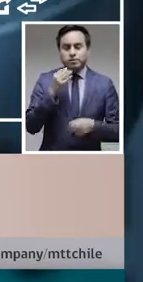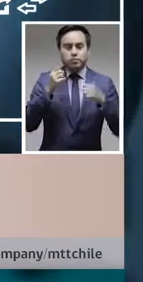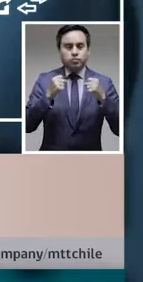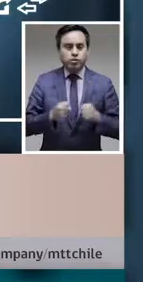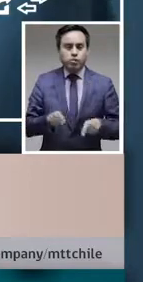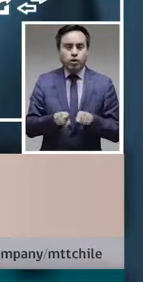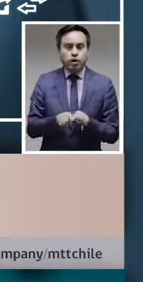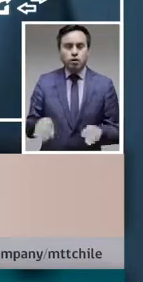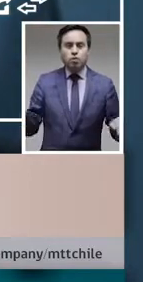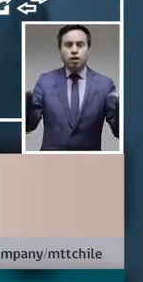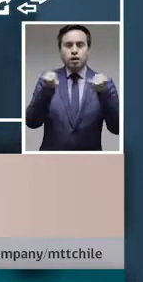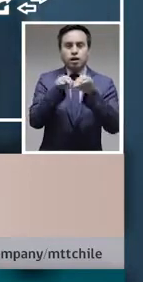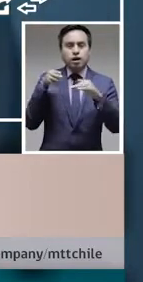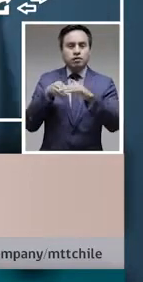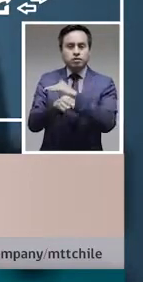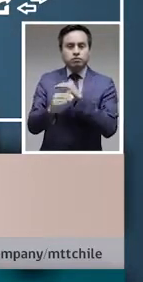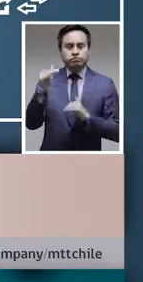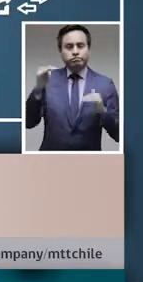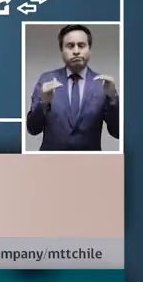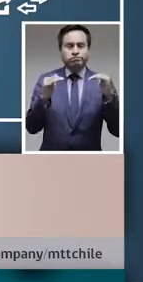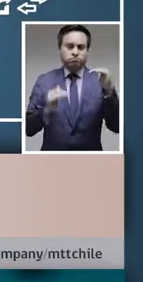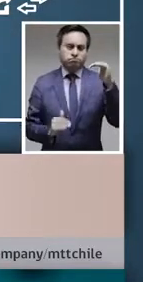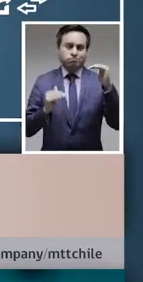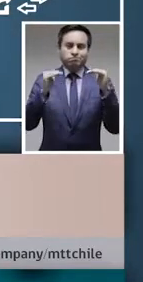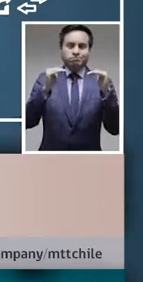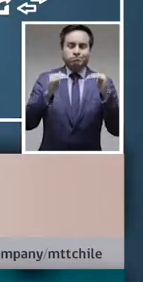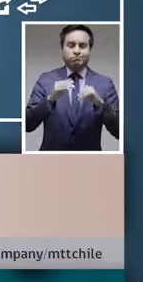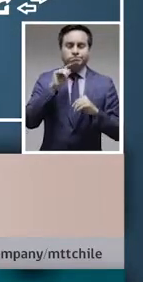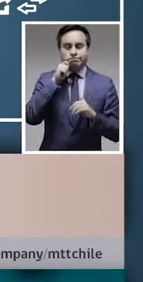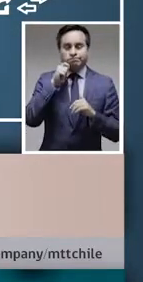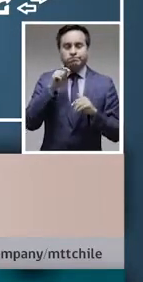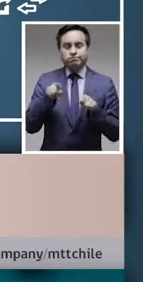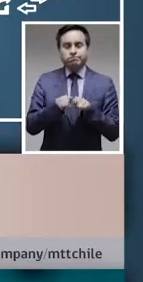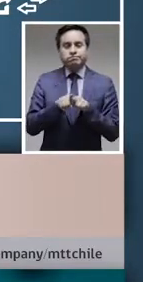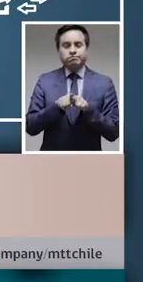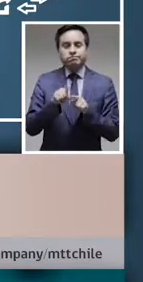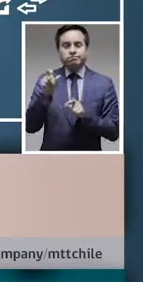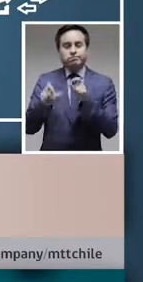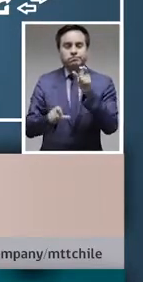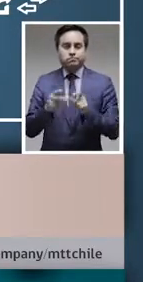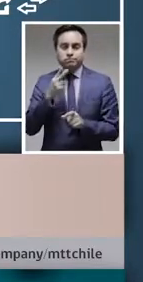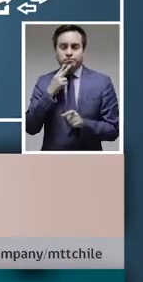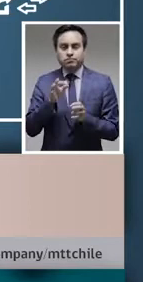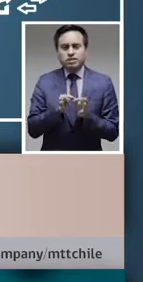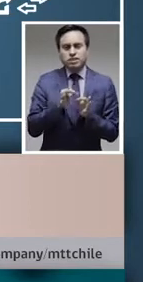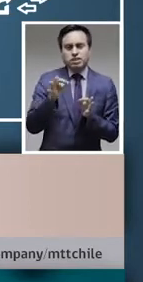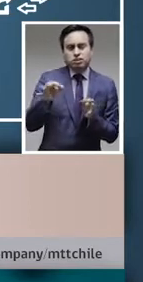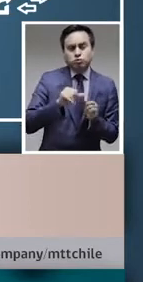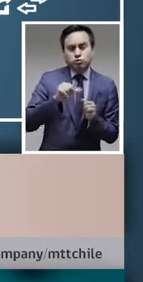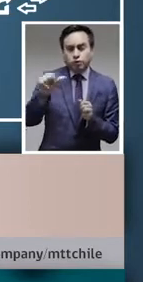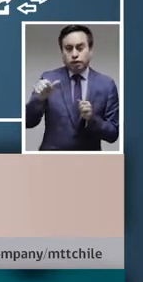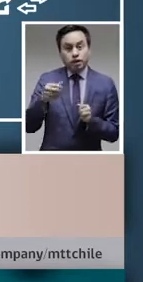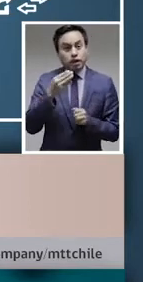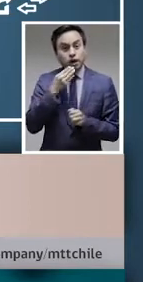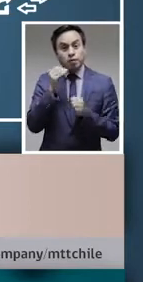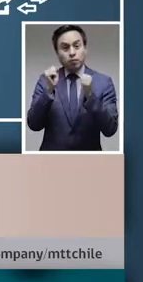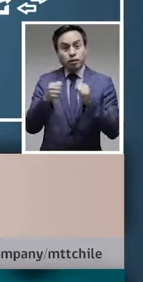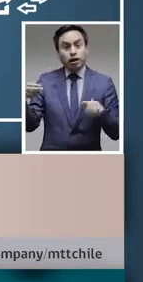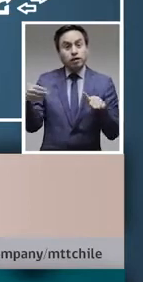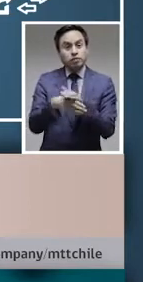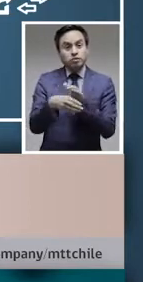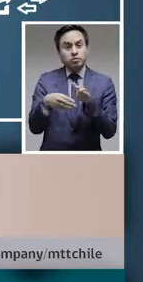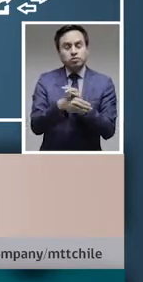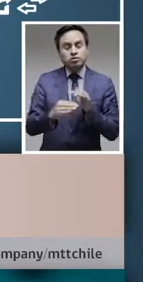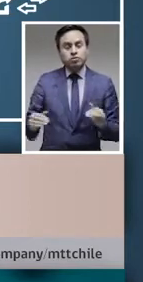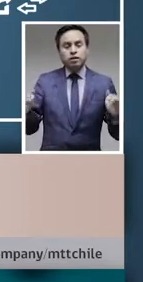podemos igualar accesos y podemos cerrar brechas, de manera que los habitantes de zonas aisladas puedan también tener acceso con